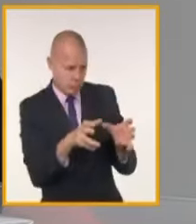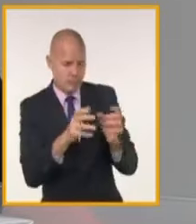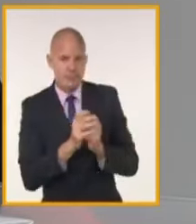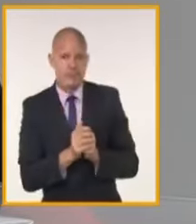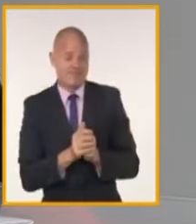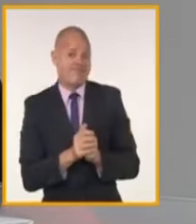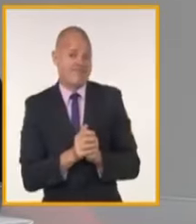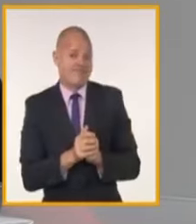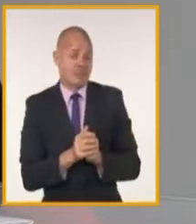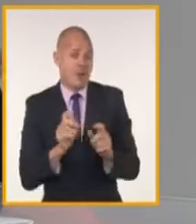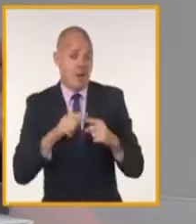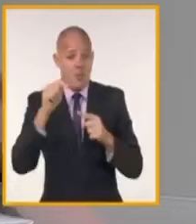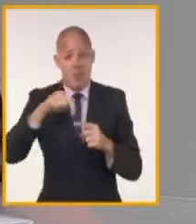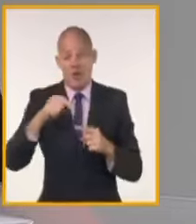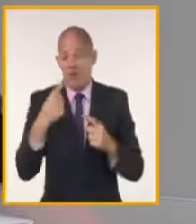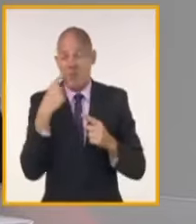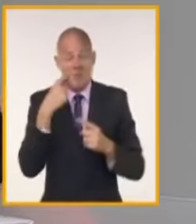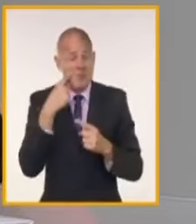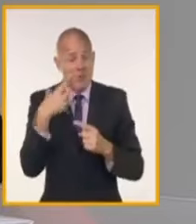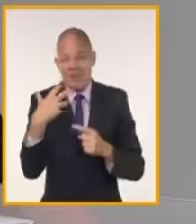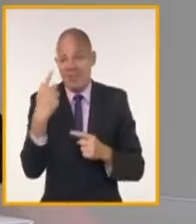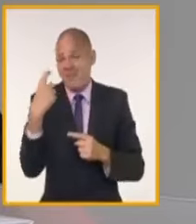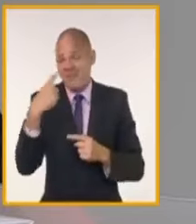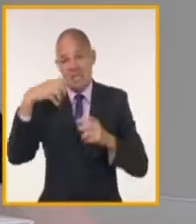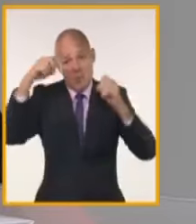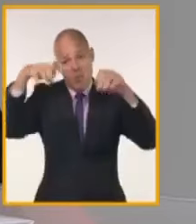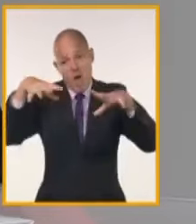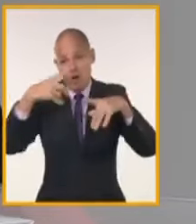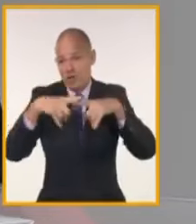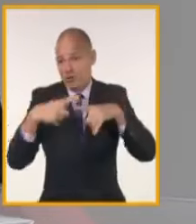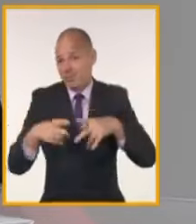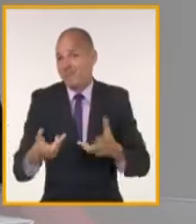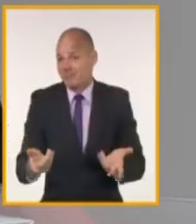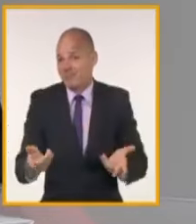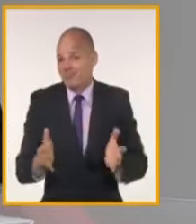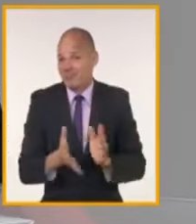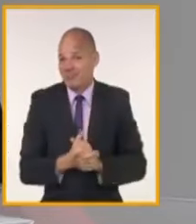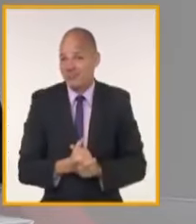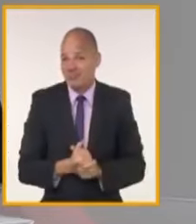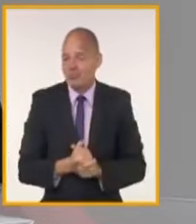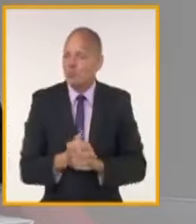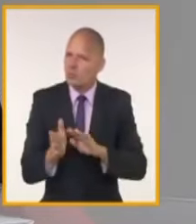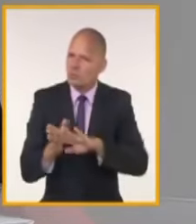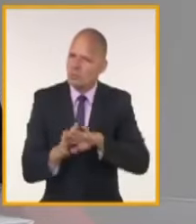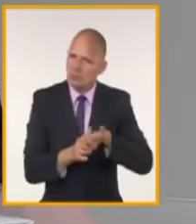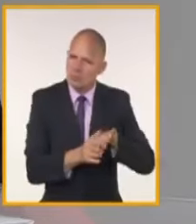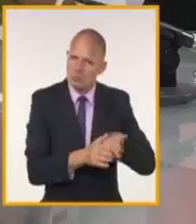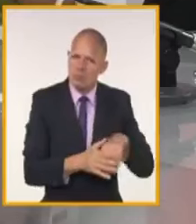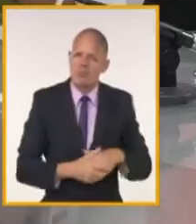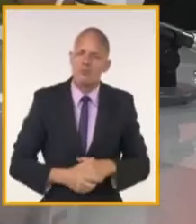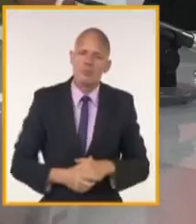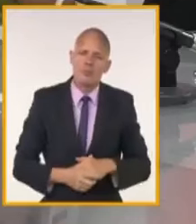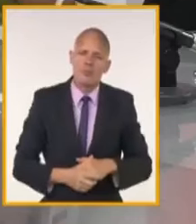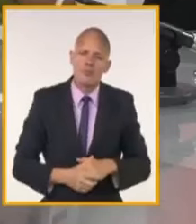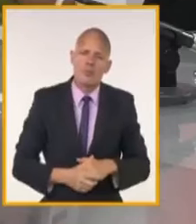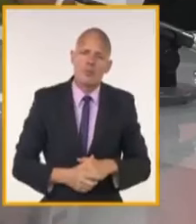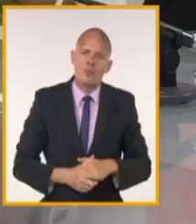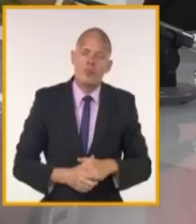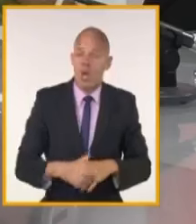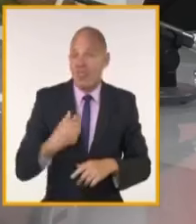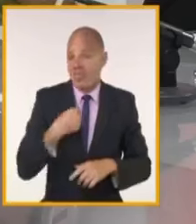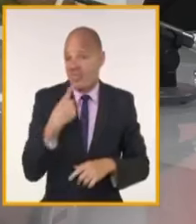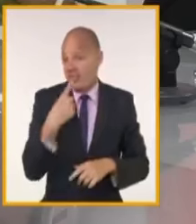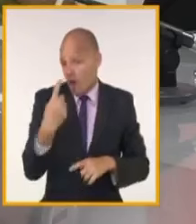una respuesta ágil en la construcción de estos proyectos Entonces lo otro que que puedo agregar eh es